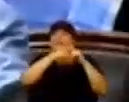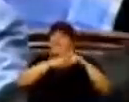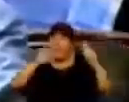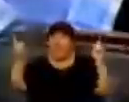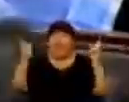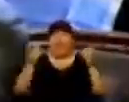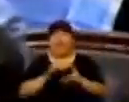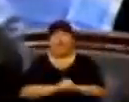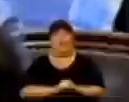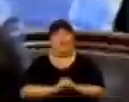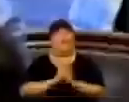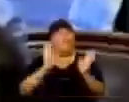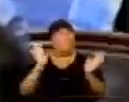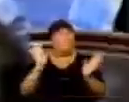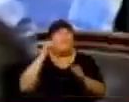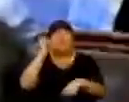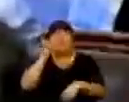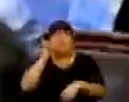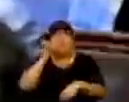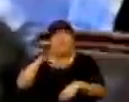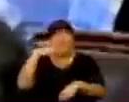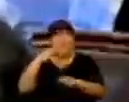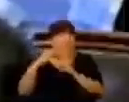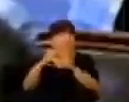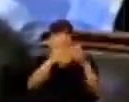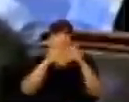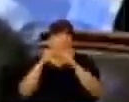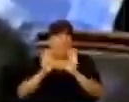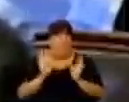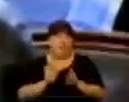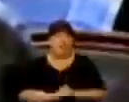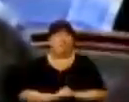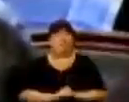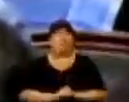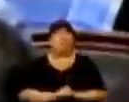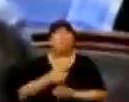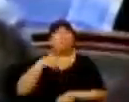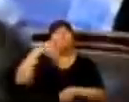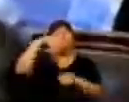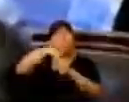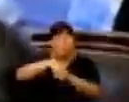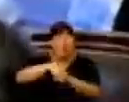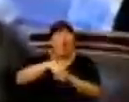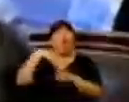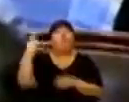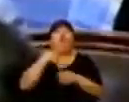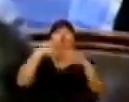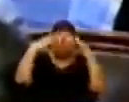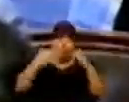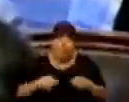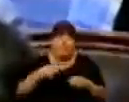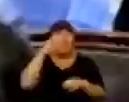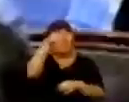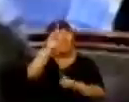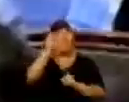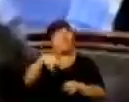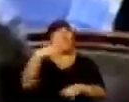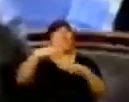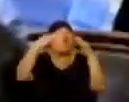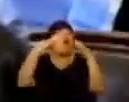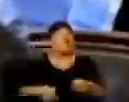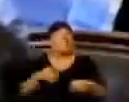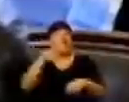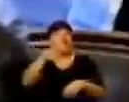empresas está en los pisos históricos. Es decir, el costo salarial es hoy de lo más barato de, a ver, en la estructura solo de costo de la empresa. Dos cosas